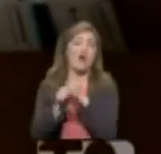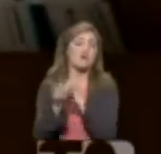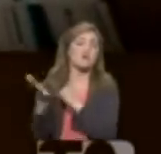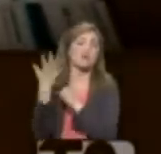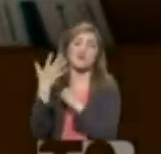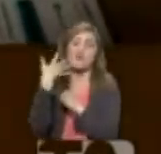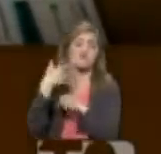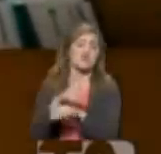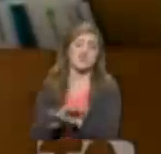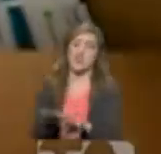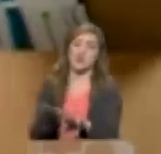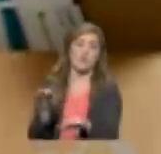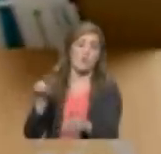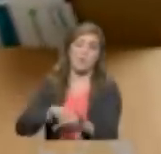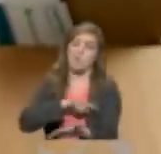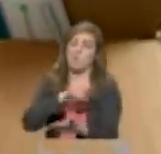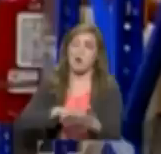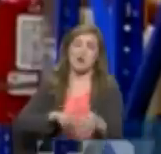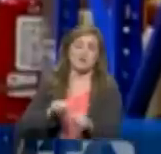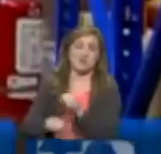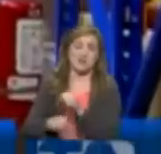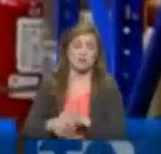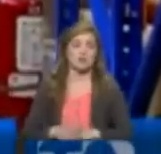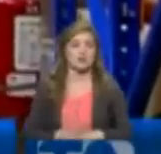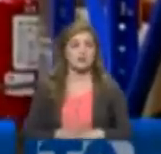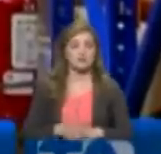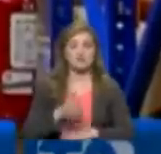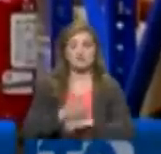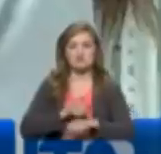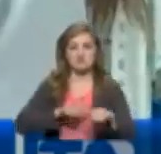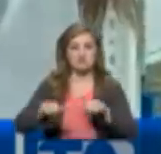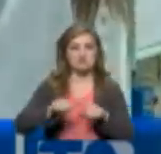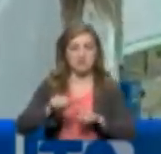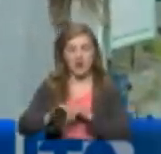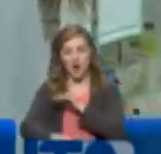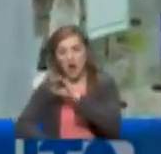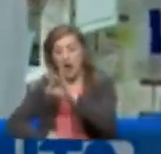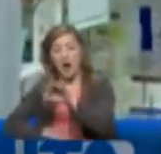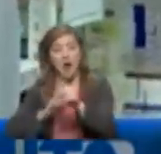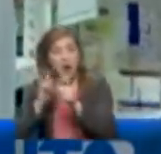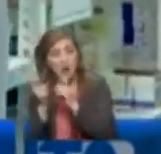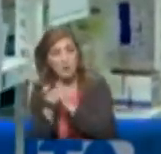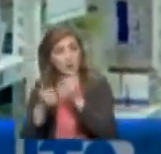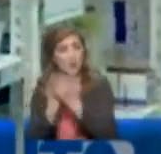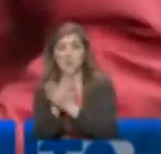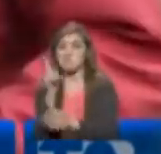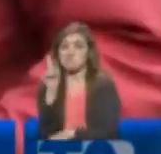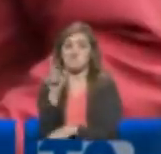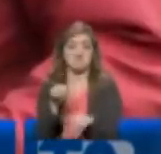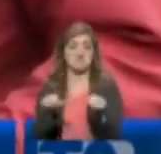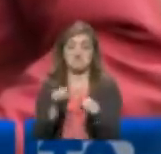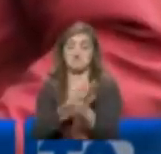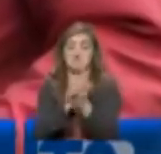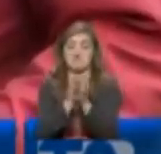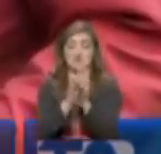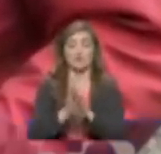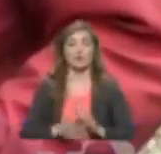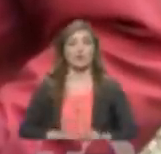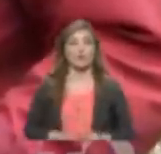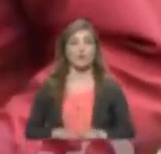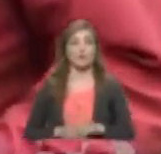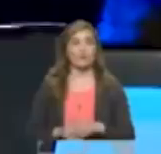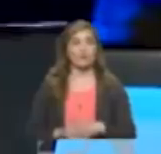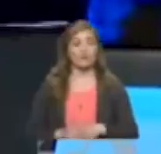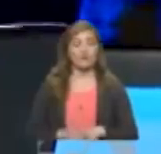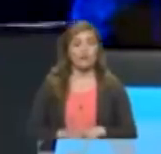las autoridades del lugar sin embargo no iniciaron los trámites para canjear estos productos por nuevos joana ramos 24